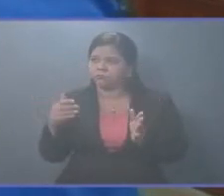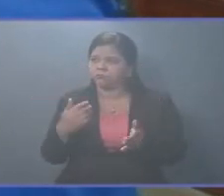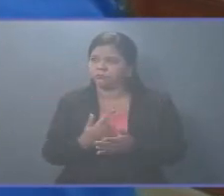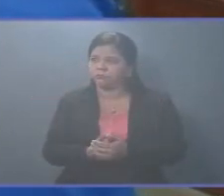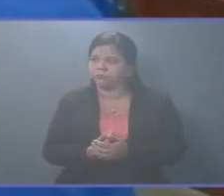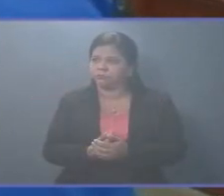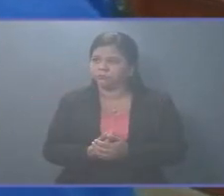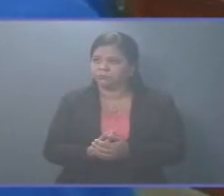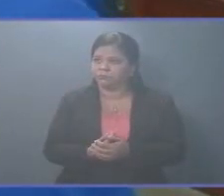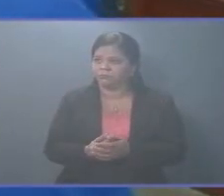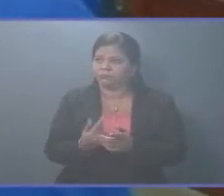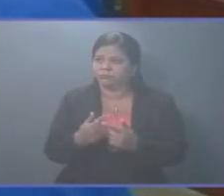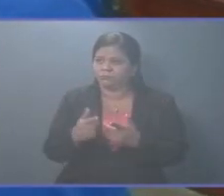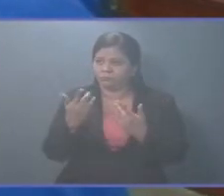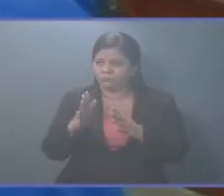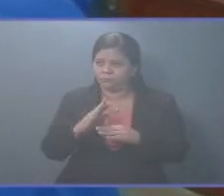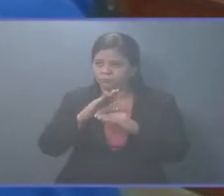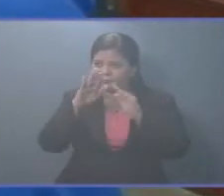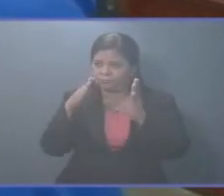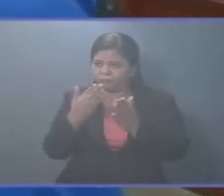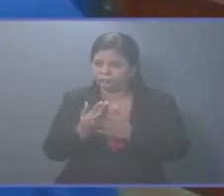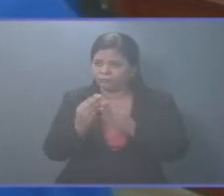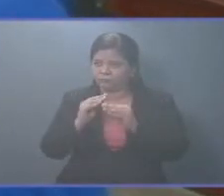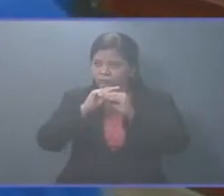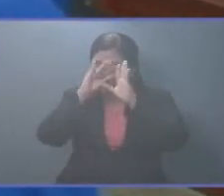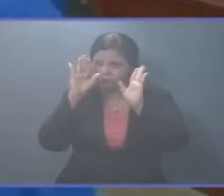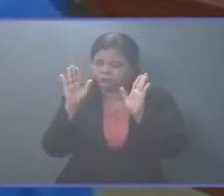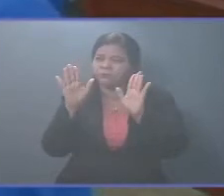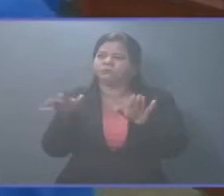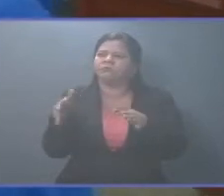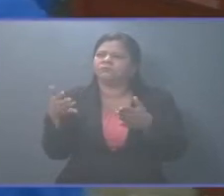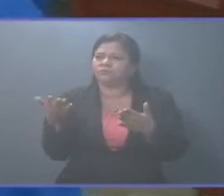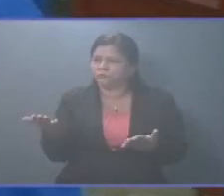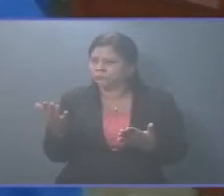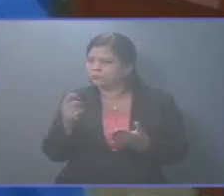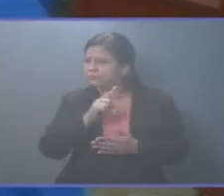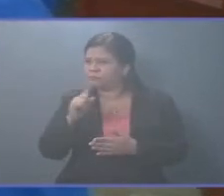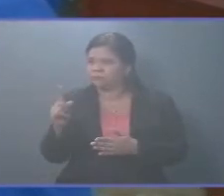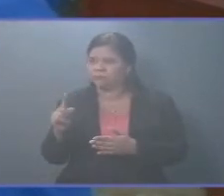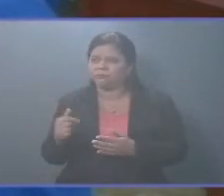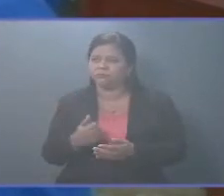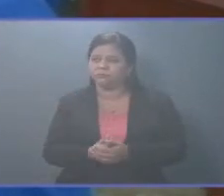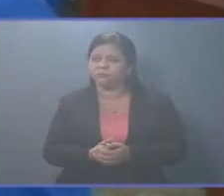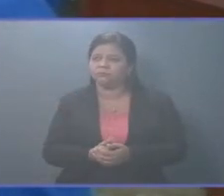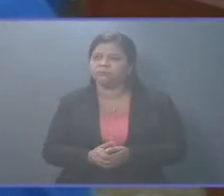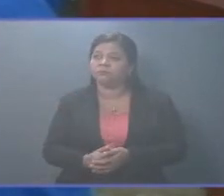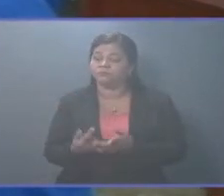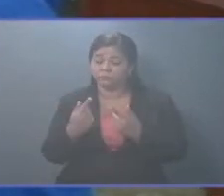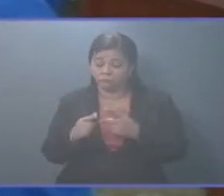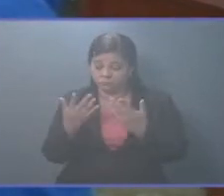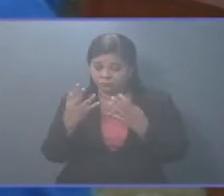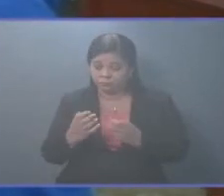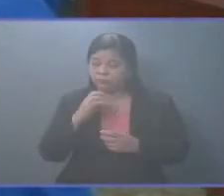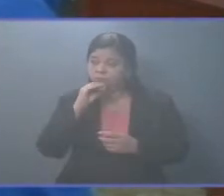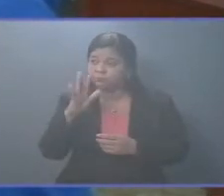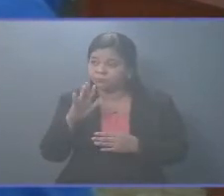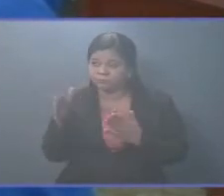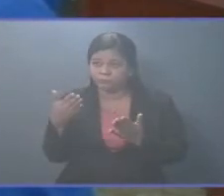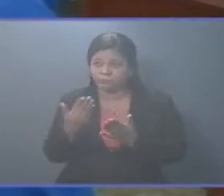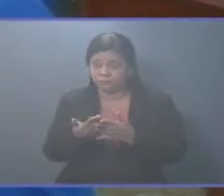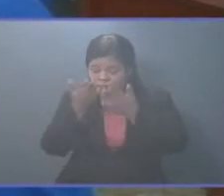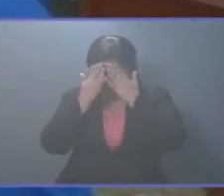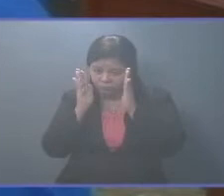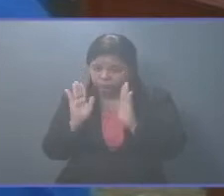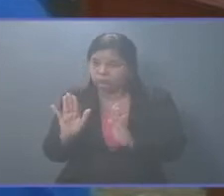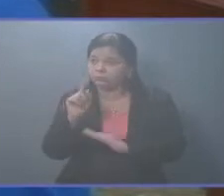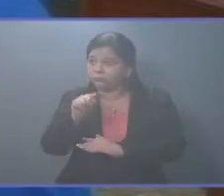¿vea?, inexistente, ¿vea?, del por qué no se va a vacunar. ¿Vea? Hay un video que circuló en redes sociales, no sé si ustedes tuvieron la